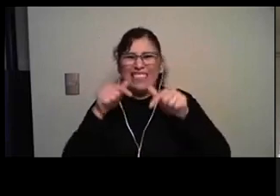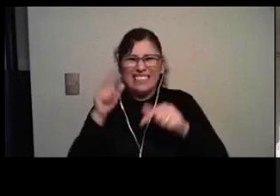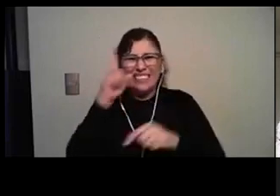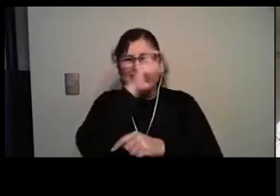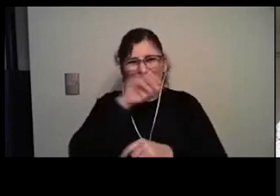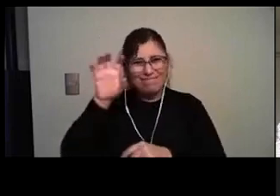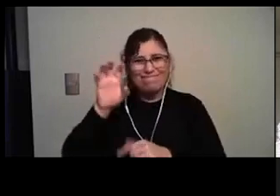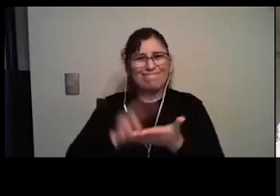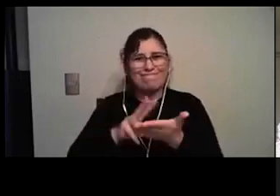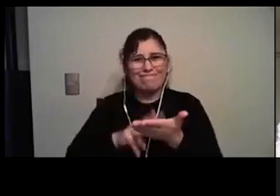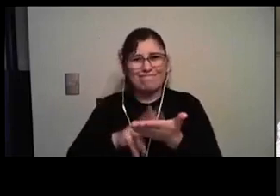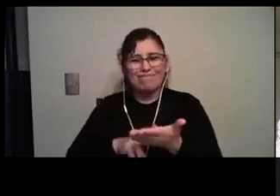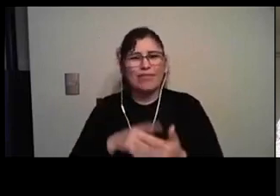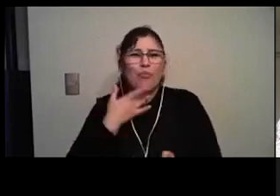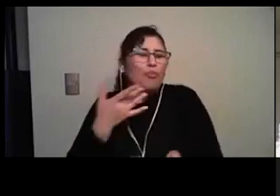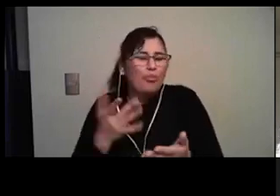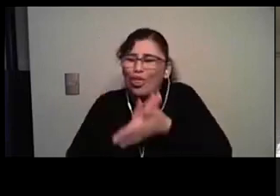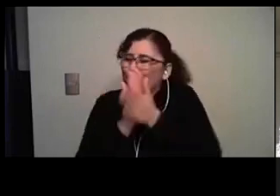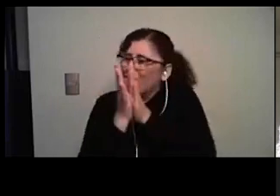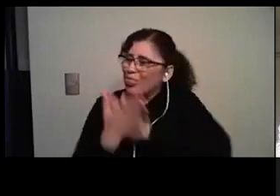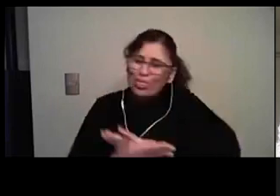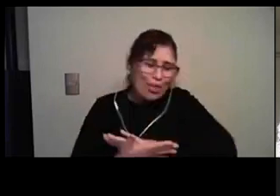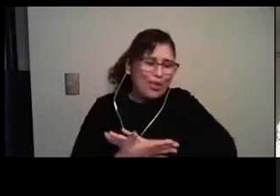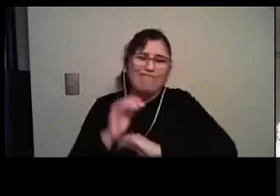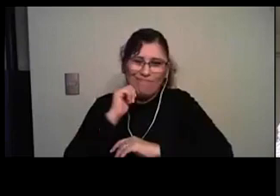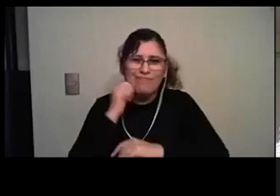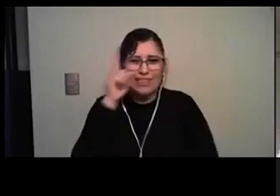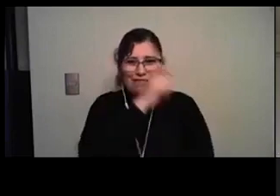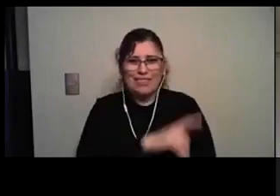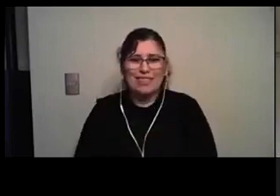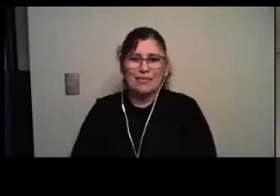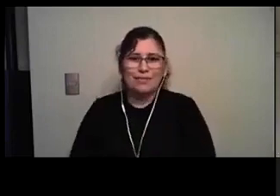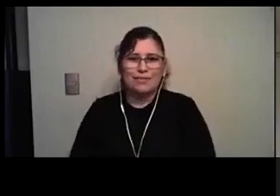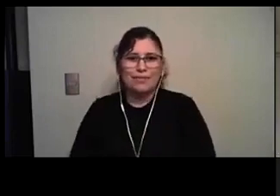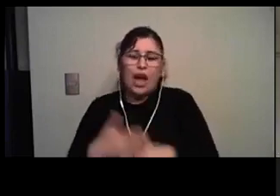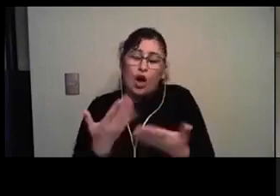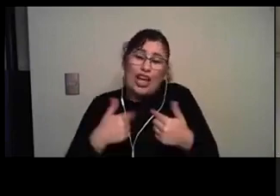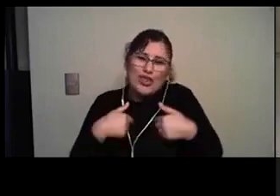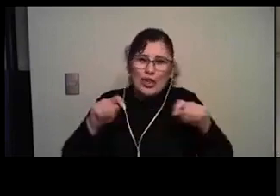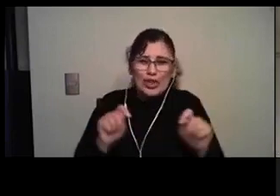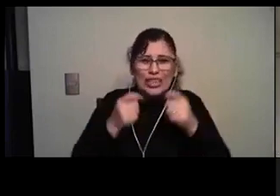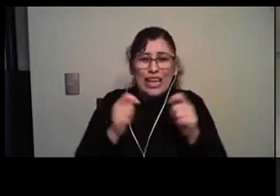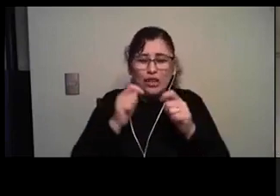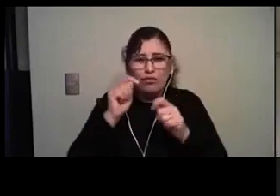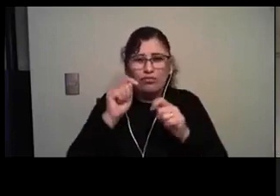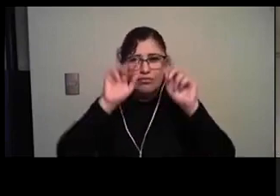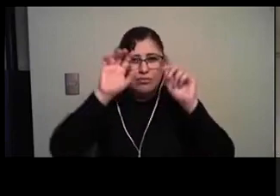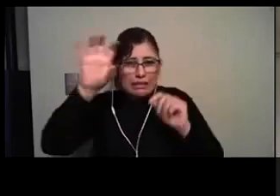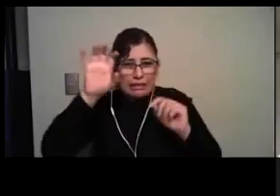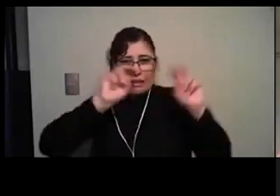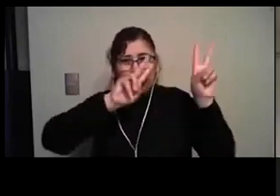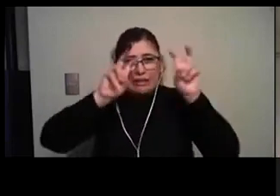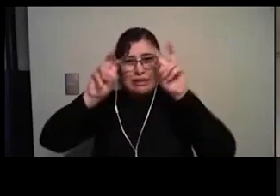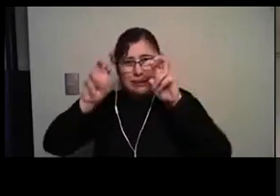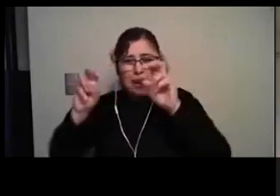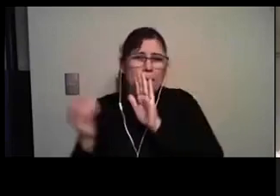¿ya? Por todo, ¿ya? Pero estoy intentando poder entregar los contenidos de la manera más fácil